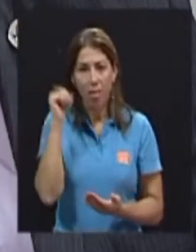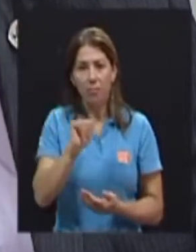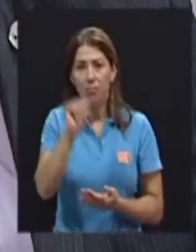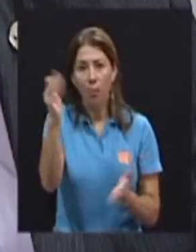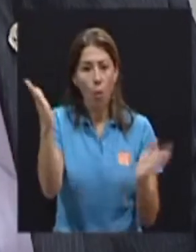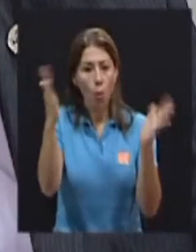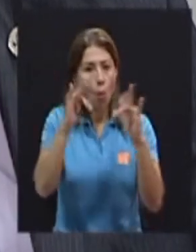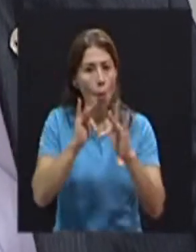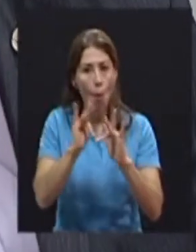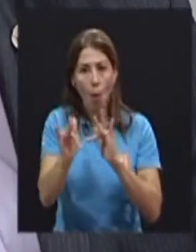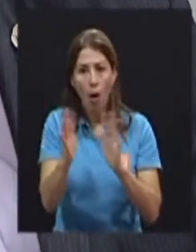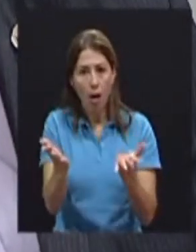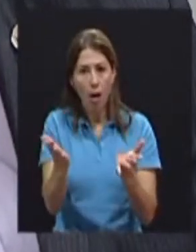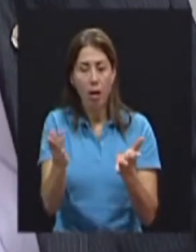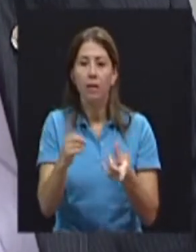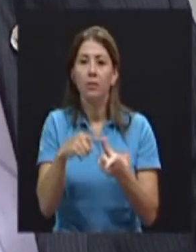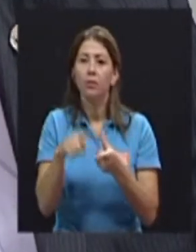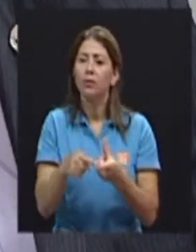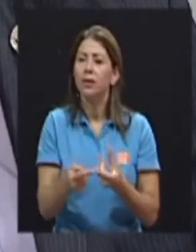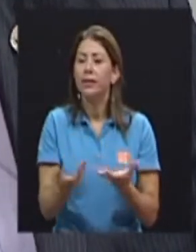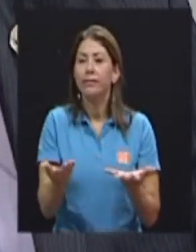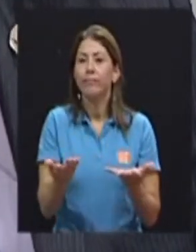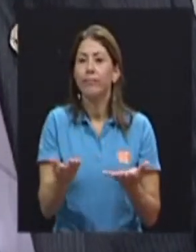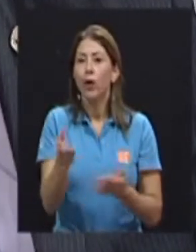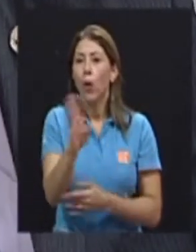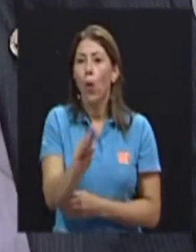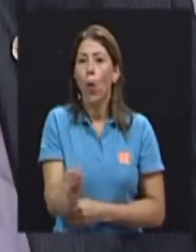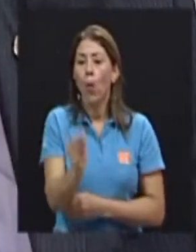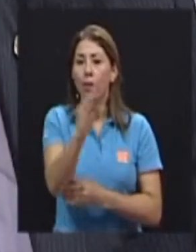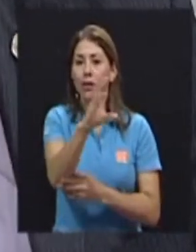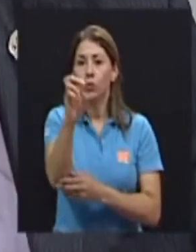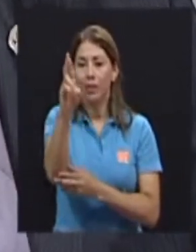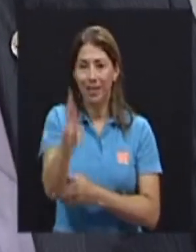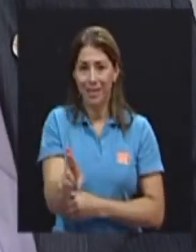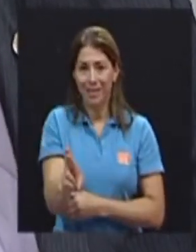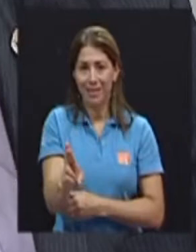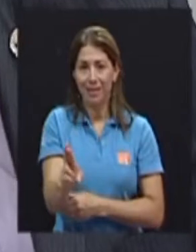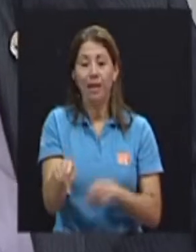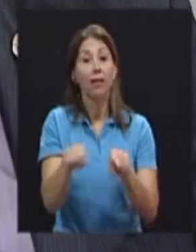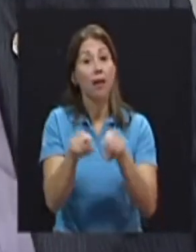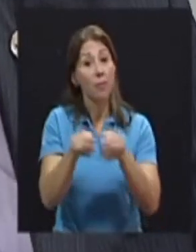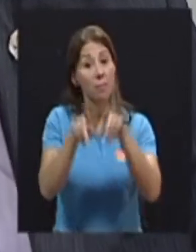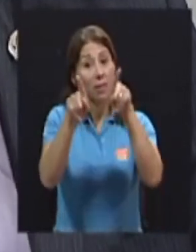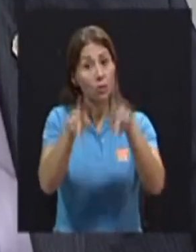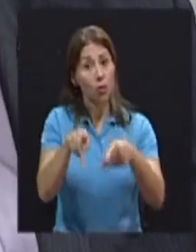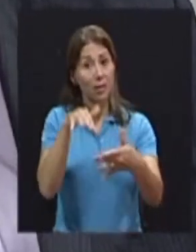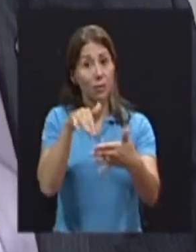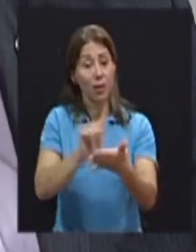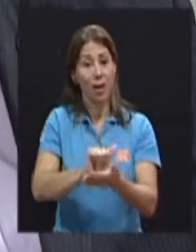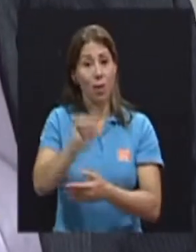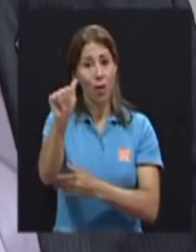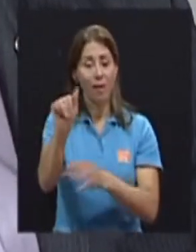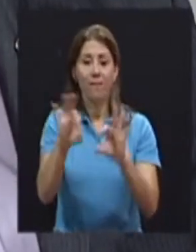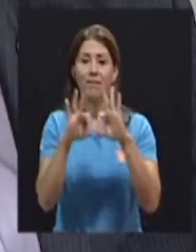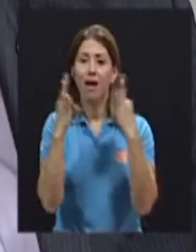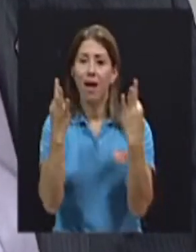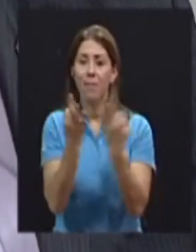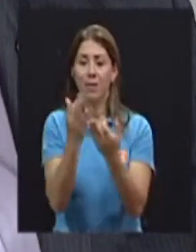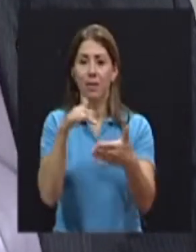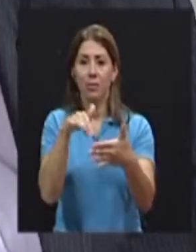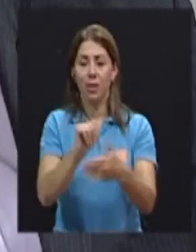que durante muchos años los jóvenes costarricenses y los jóvenes alajuelenses y las familias alajuelenses